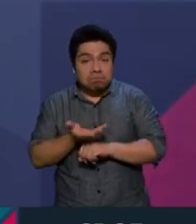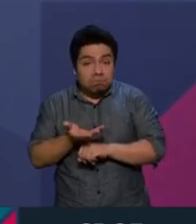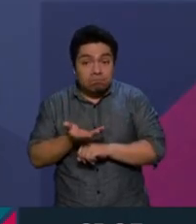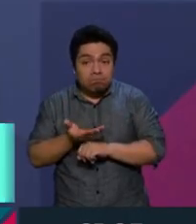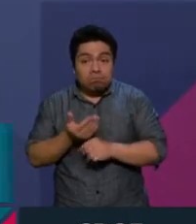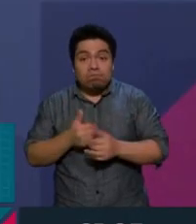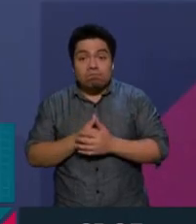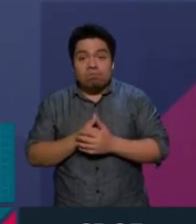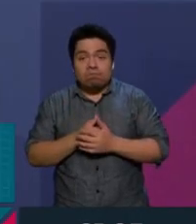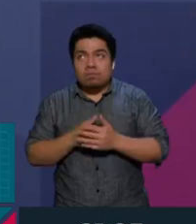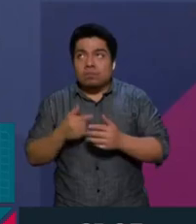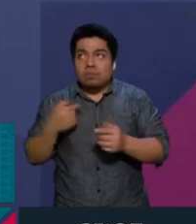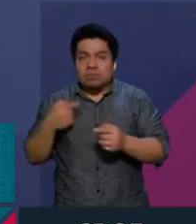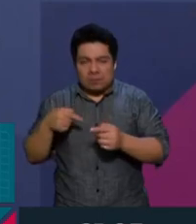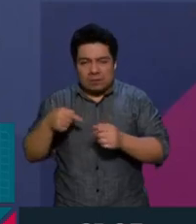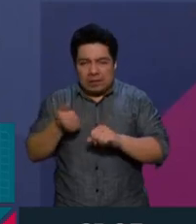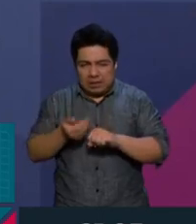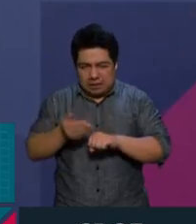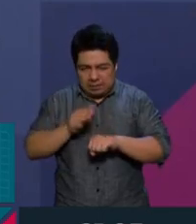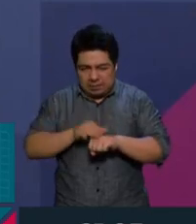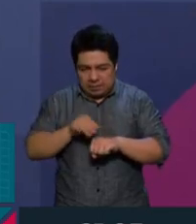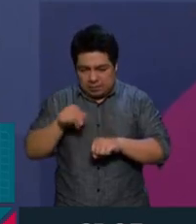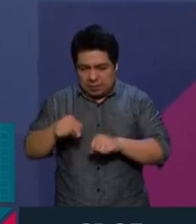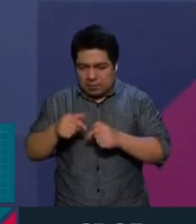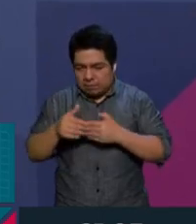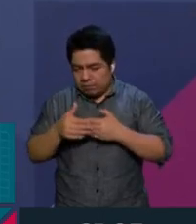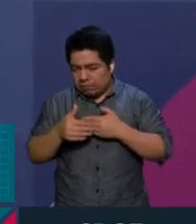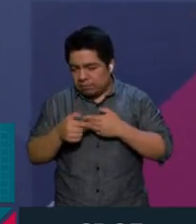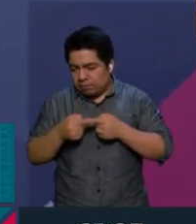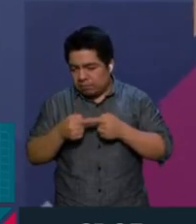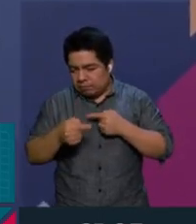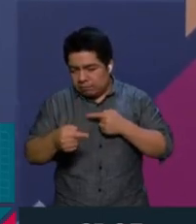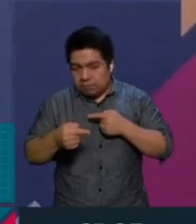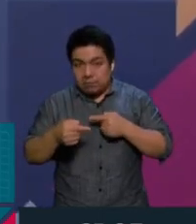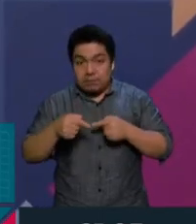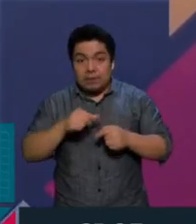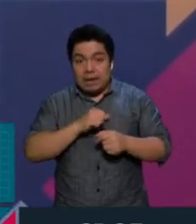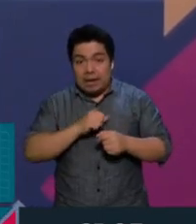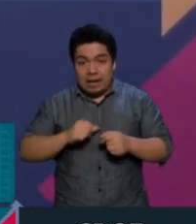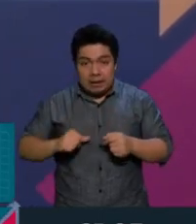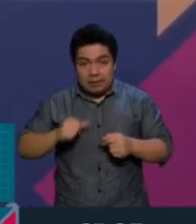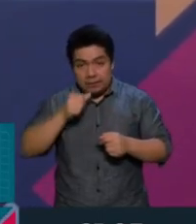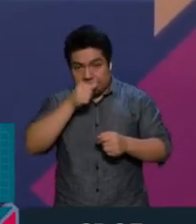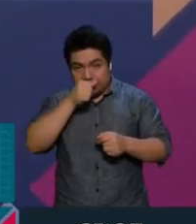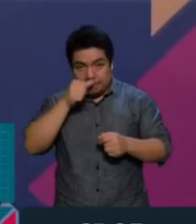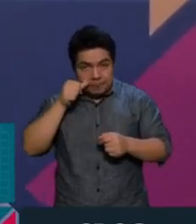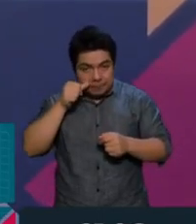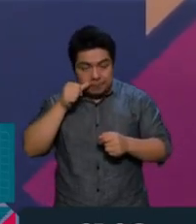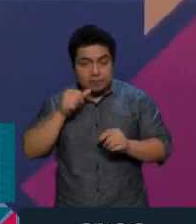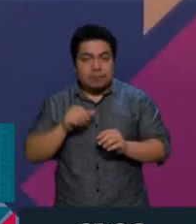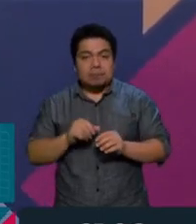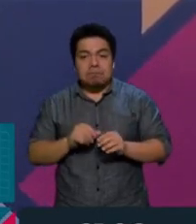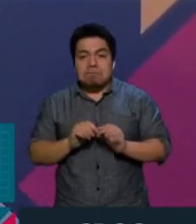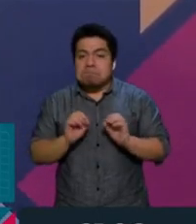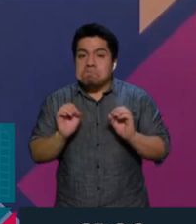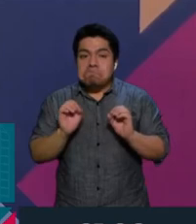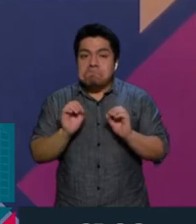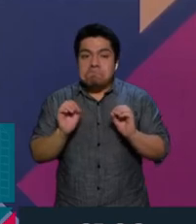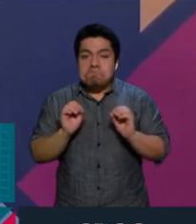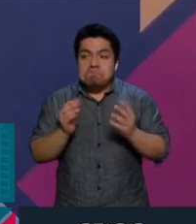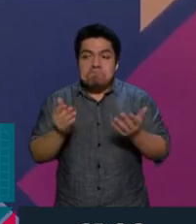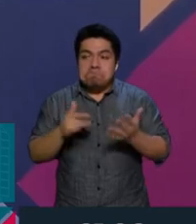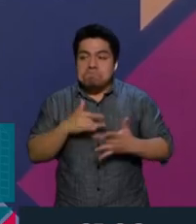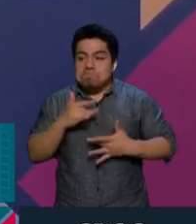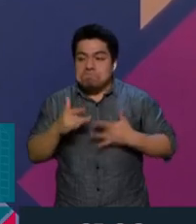en lo que va de esta administración, la Alcaldía Benito Juárez no se ha visto